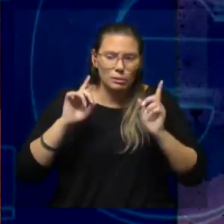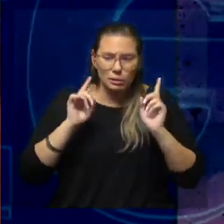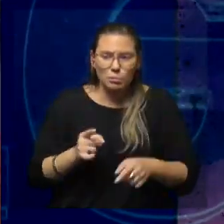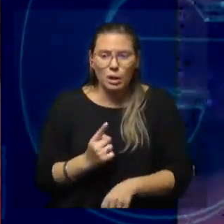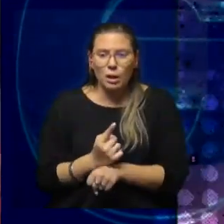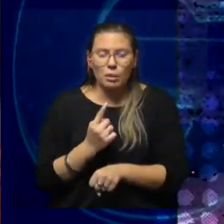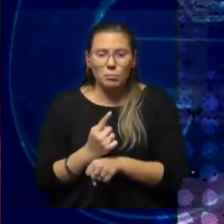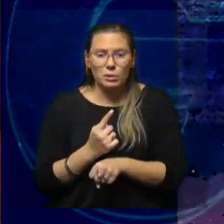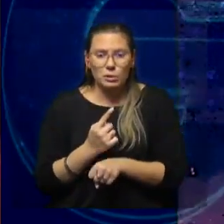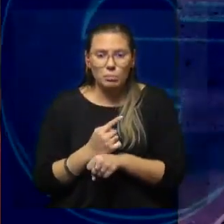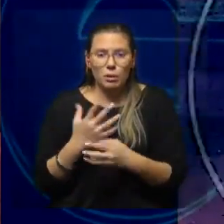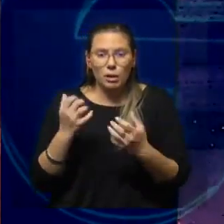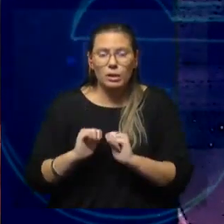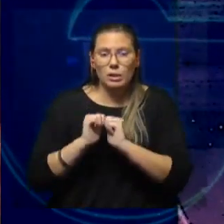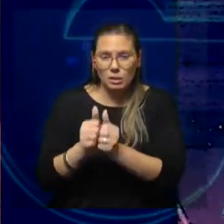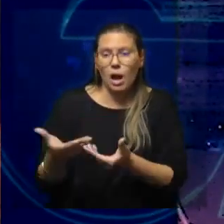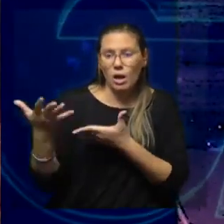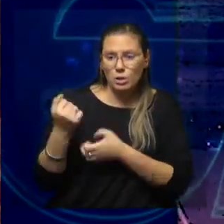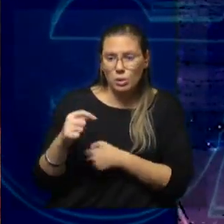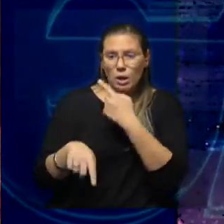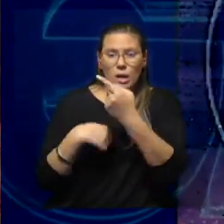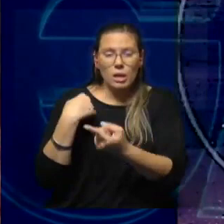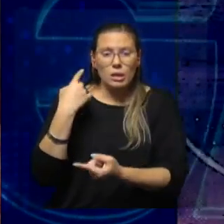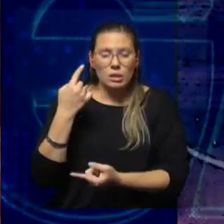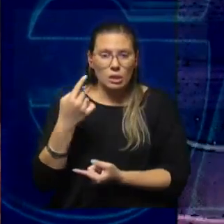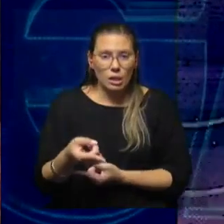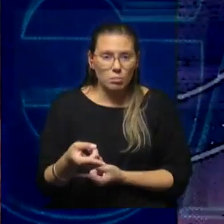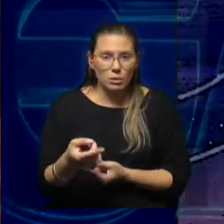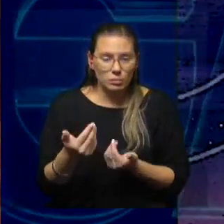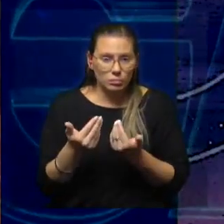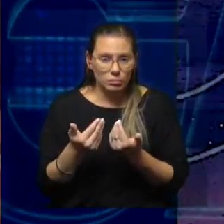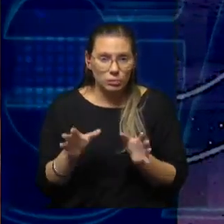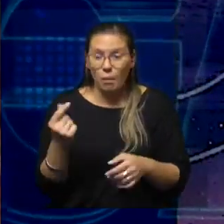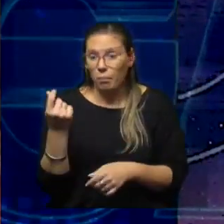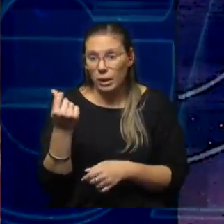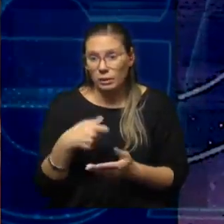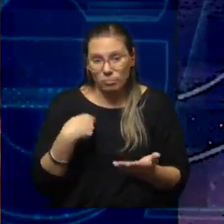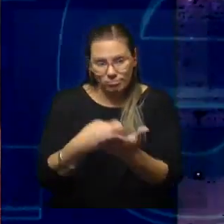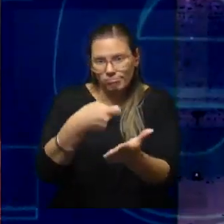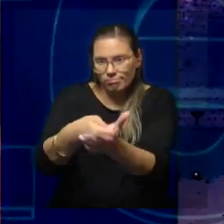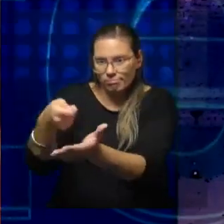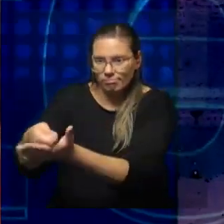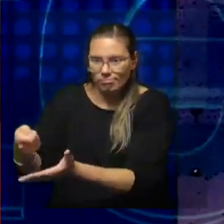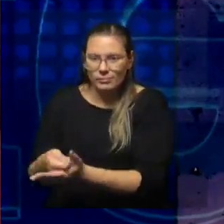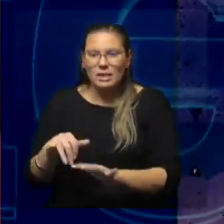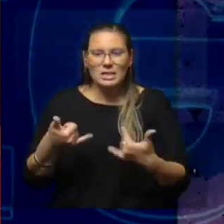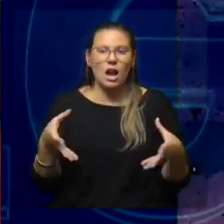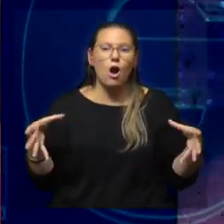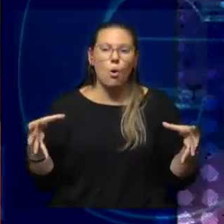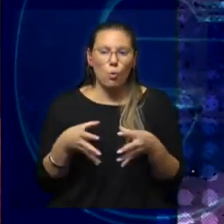principio empezaron a salir con nosotros para ayudarnos, después cuando empezó a haber dinero les empezamos a pagar y entonces éramos